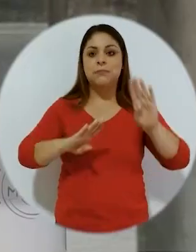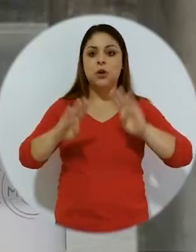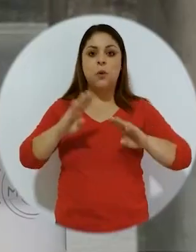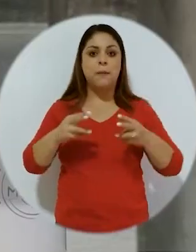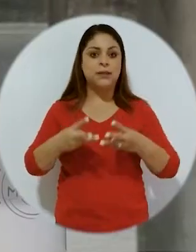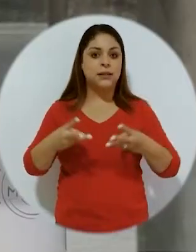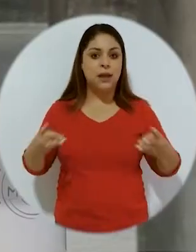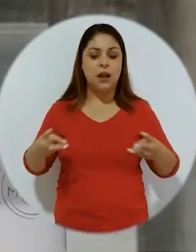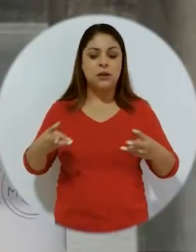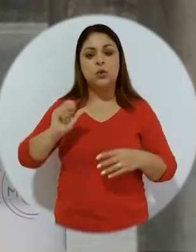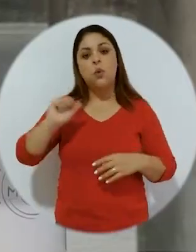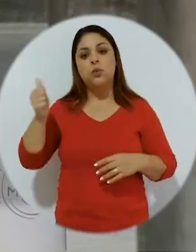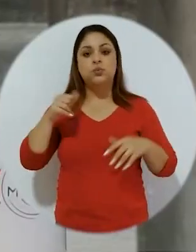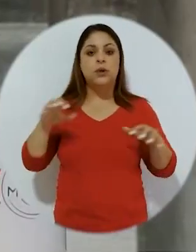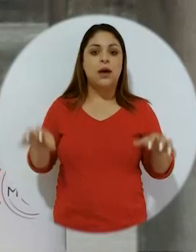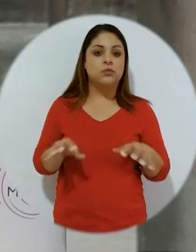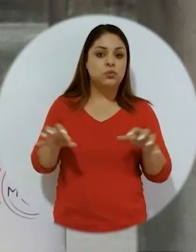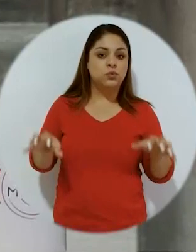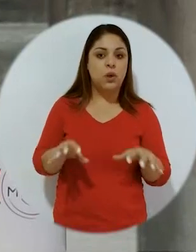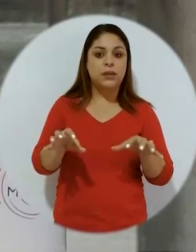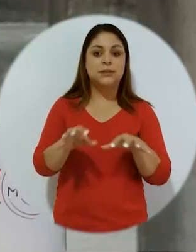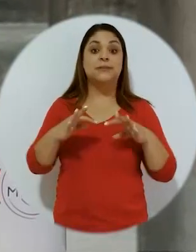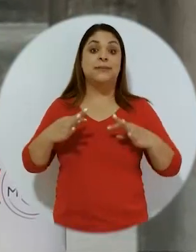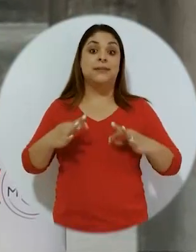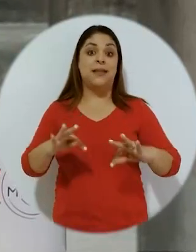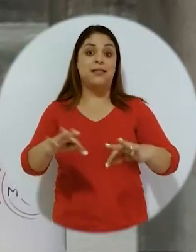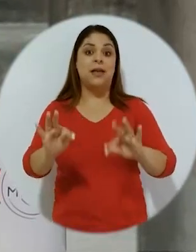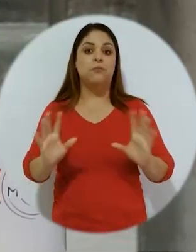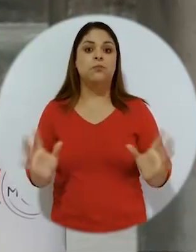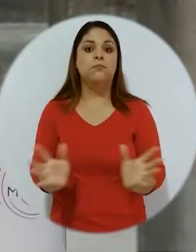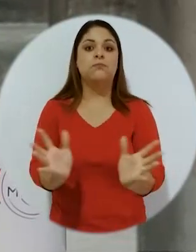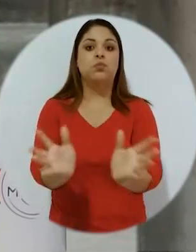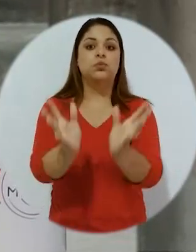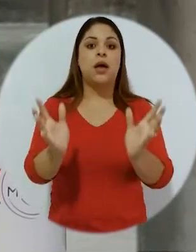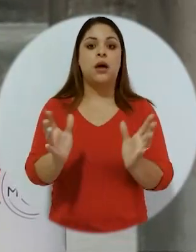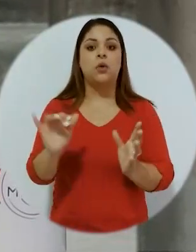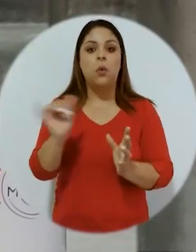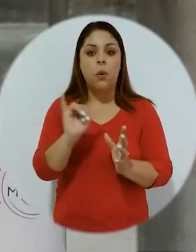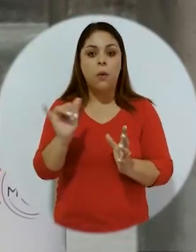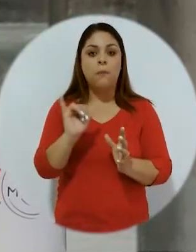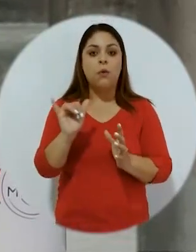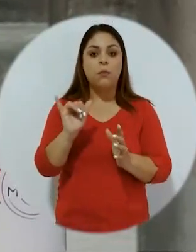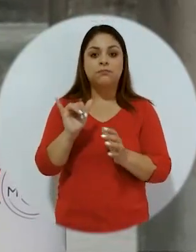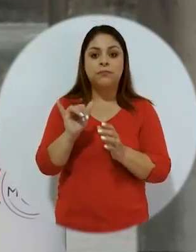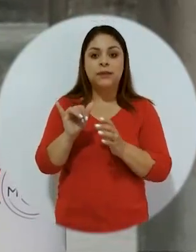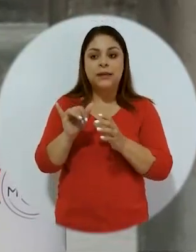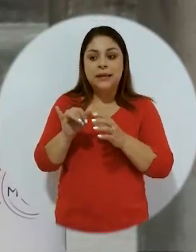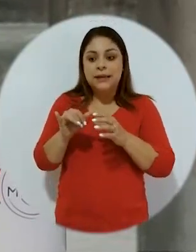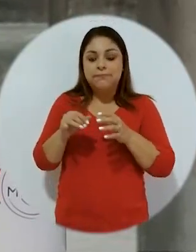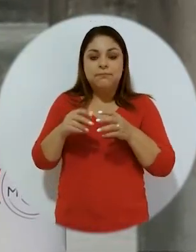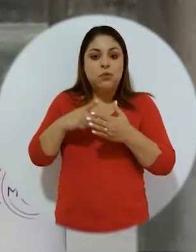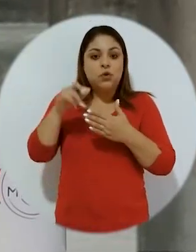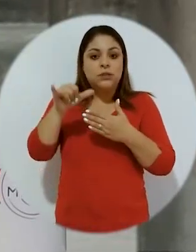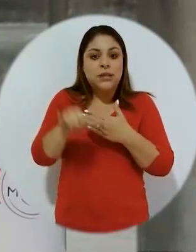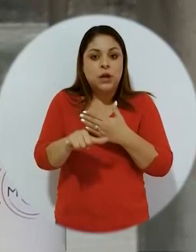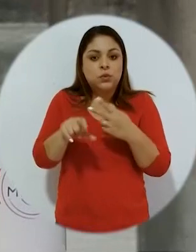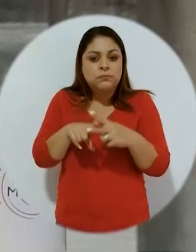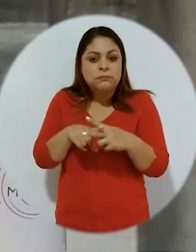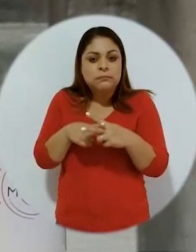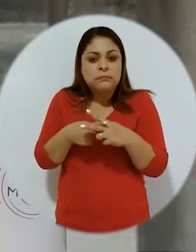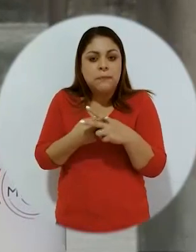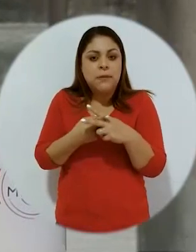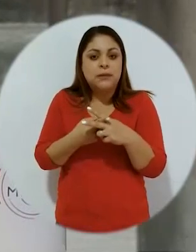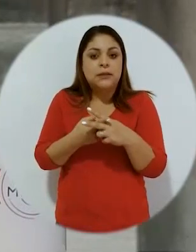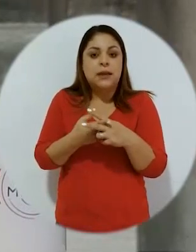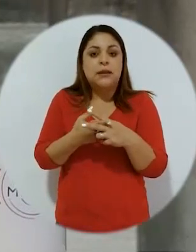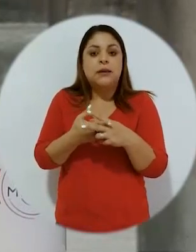pero otros actores con los que estamos trabajando, venimos tratando de impulsar, ¿verdad?, esa incubación de esos proyectos que salen desde la academia.